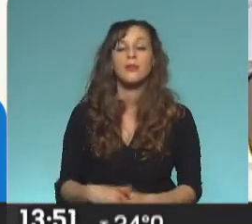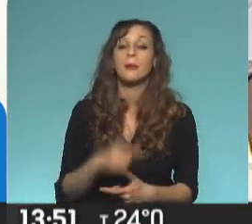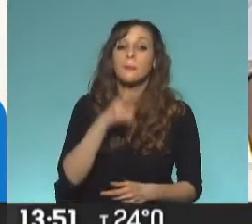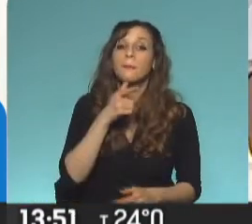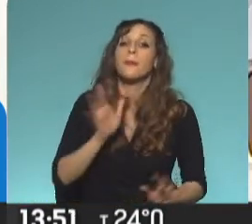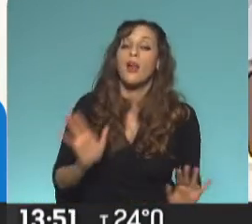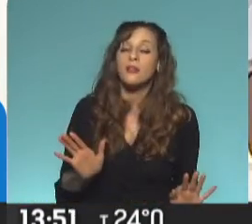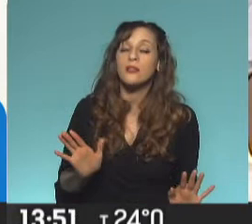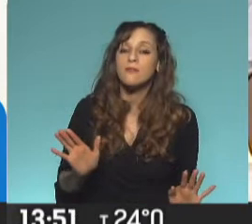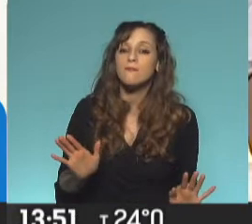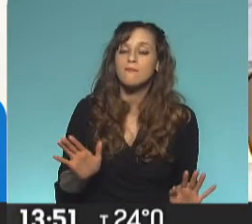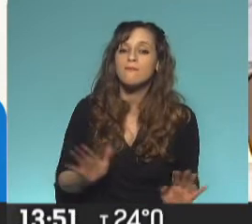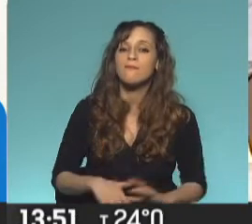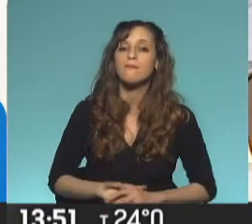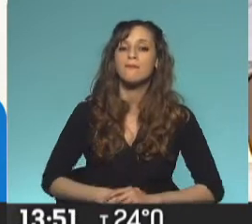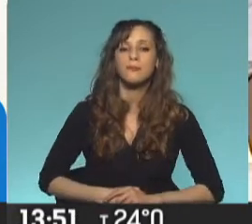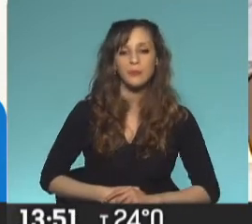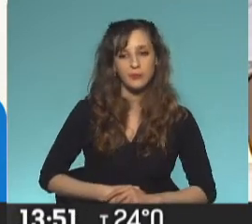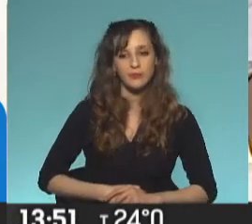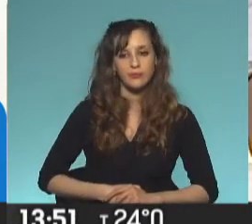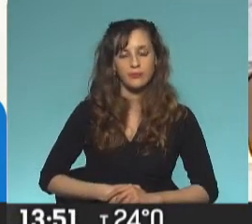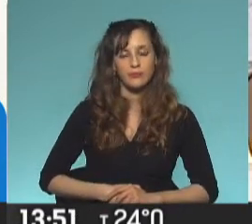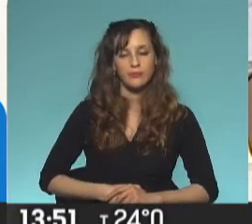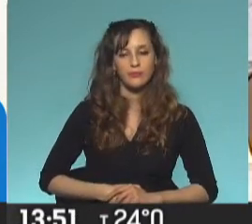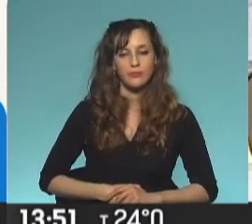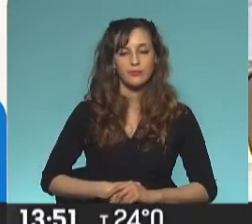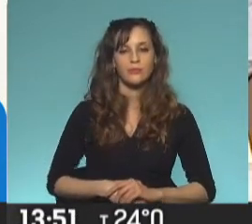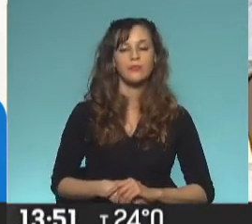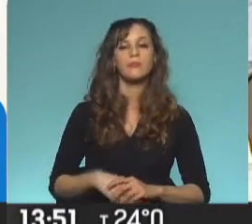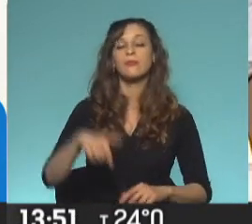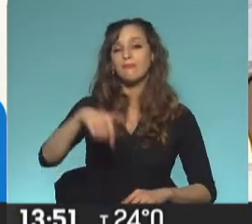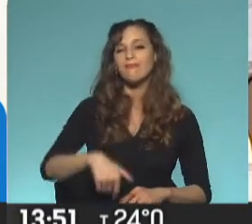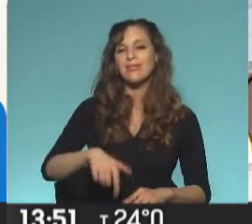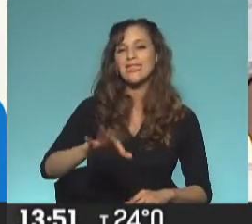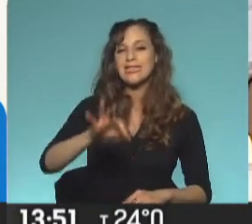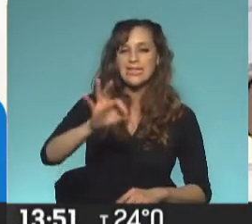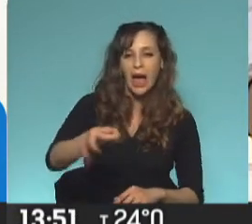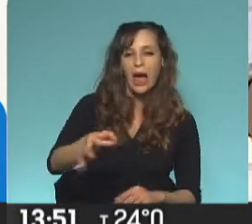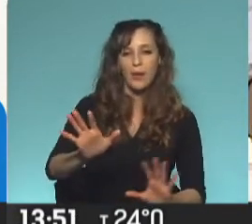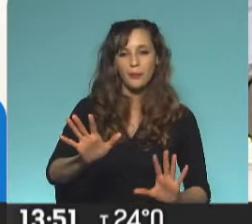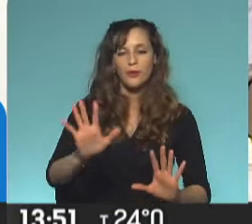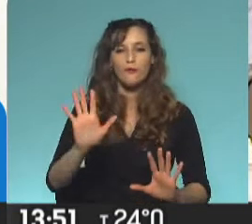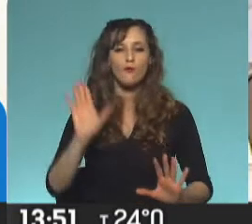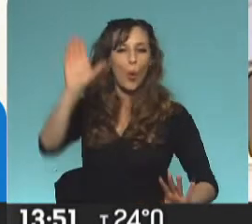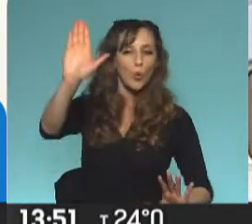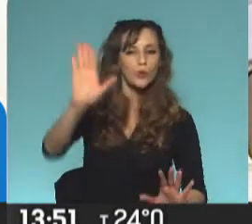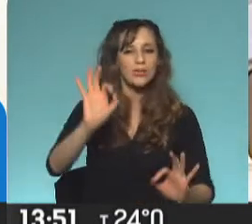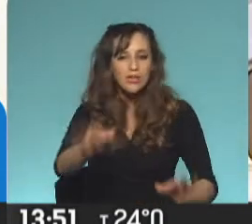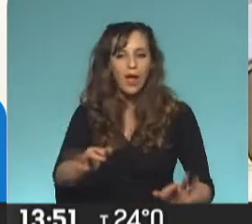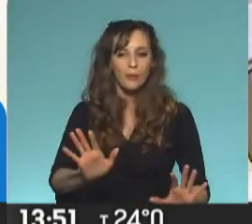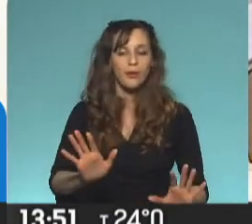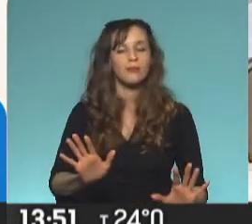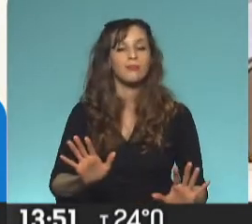ahora que tenemos lo que tenemos un pronóstico una idea una esperanza sino que tenemos la